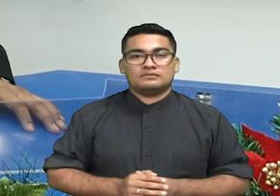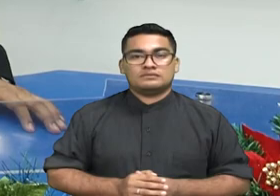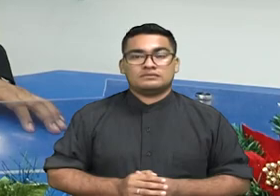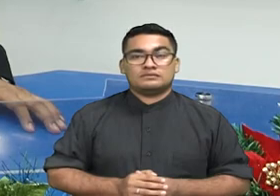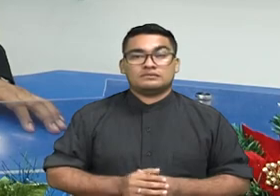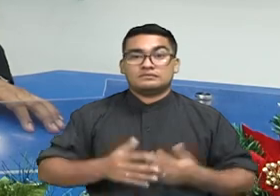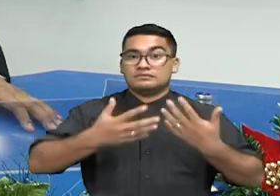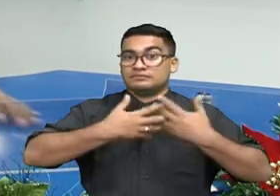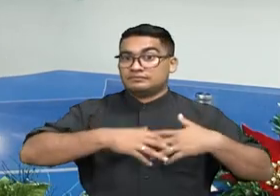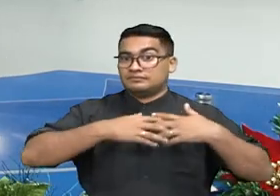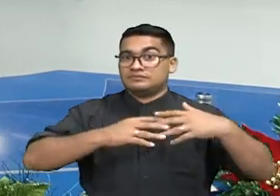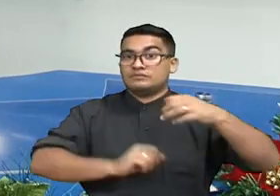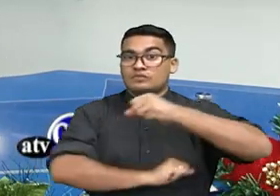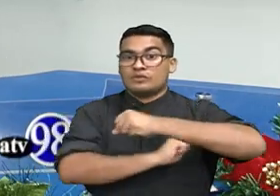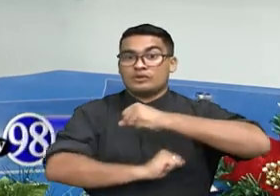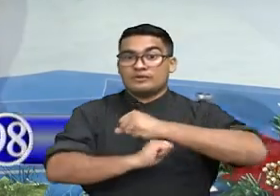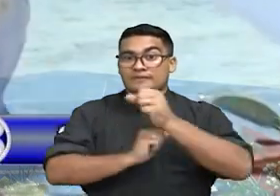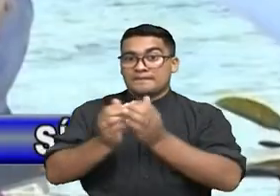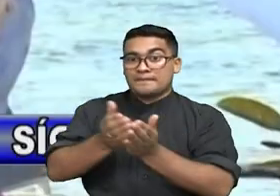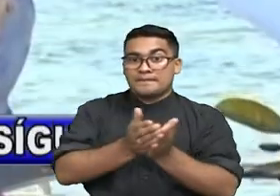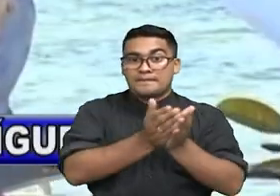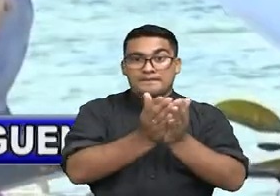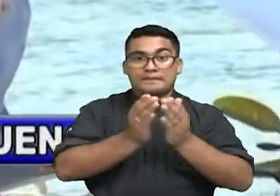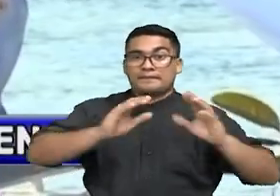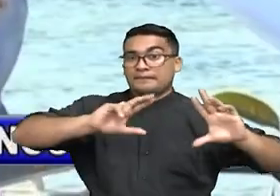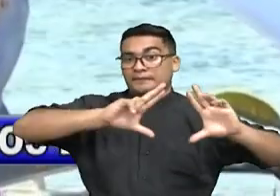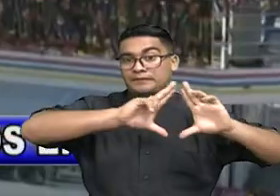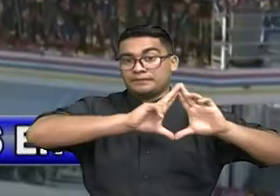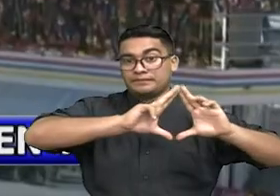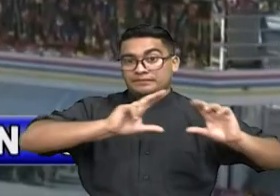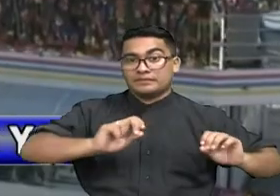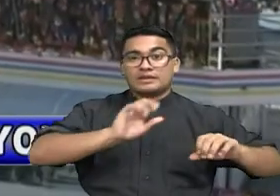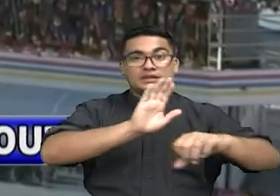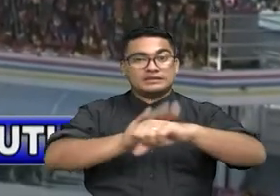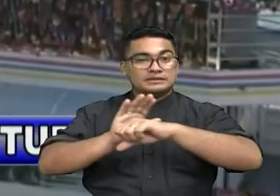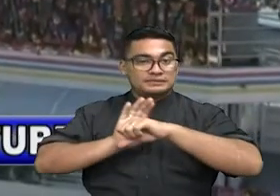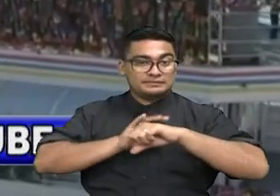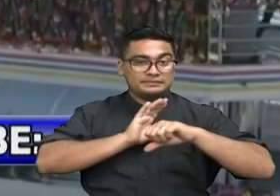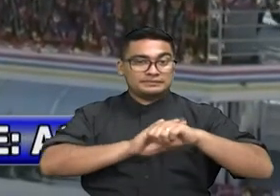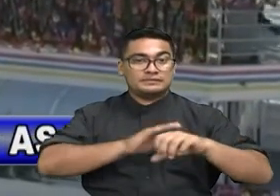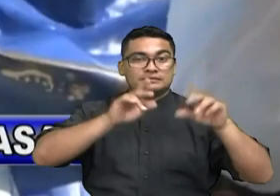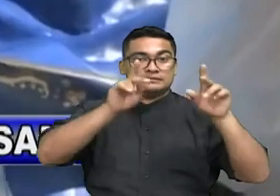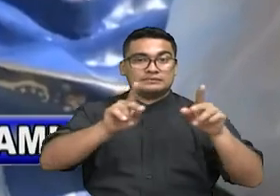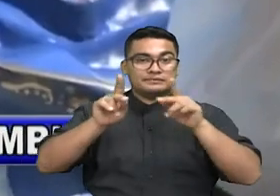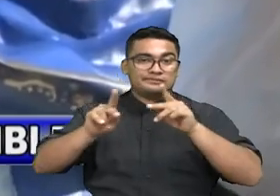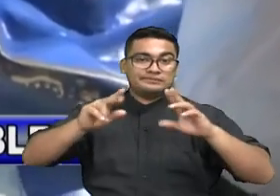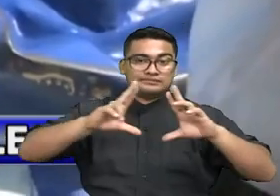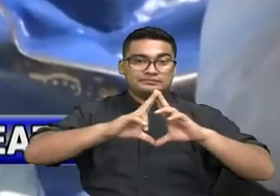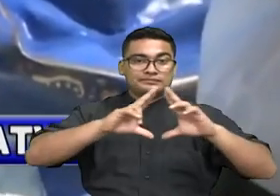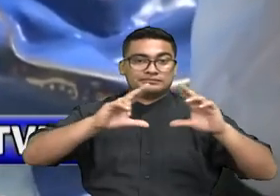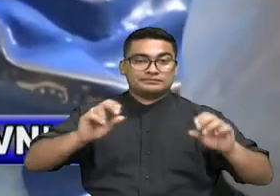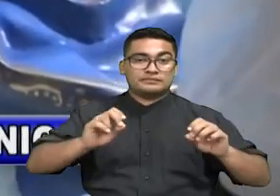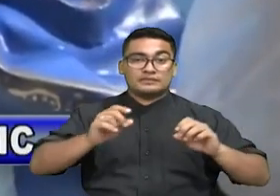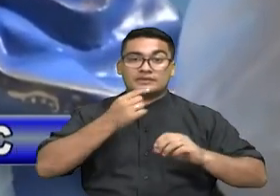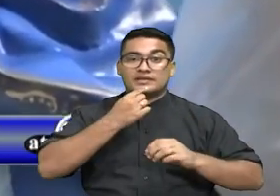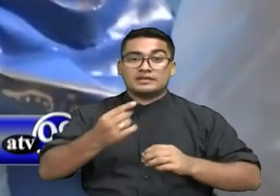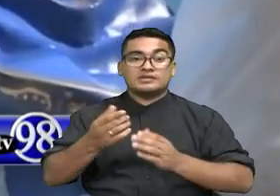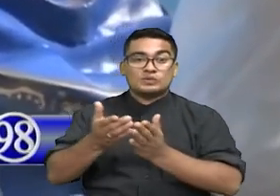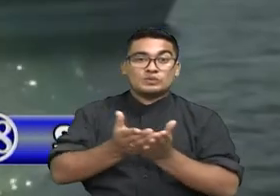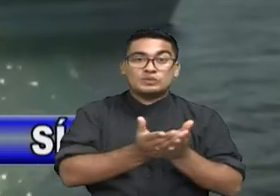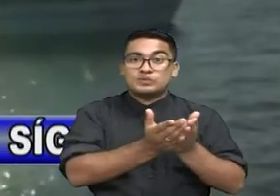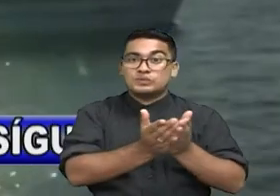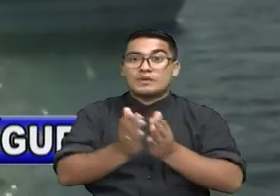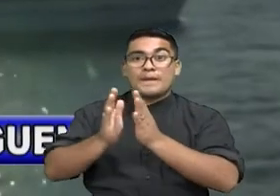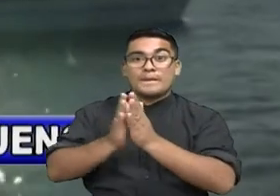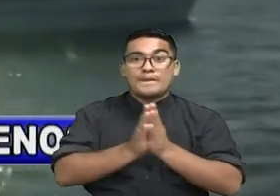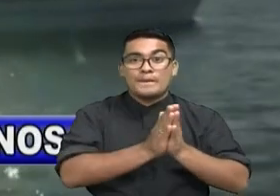La empresa portuaria nacional invita a las y los nicaragüenses a ser parte de la original Purísima